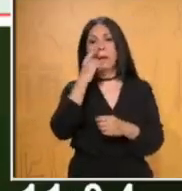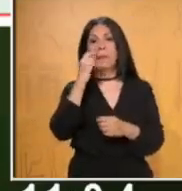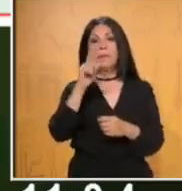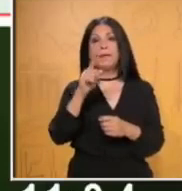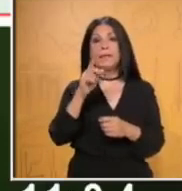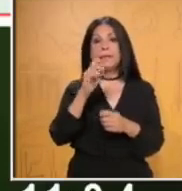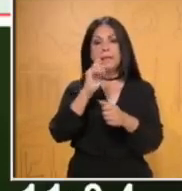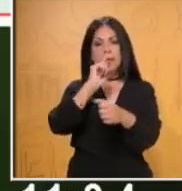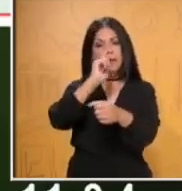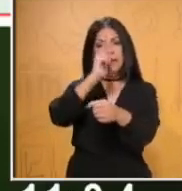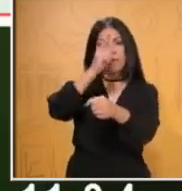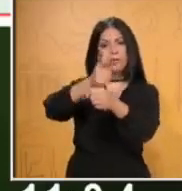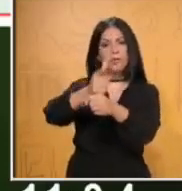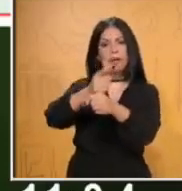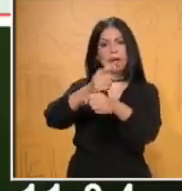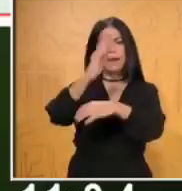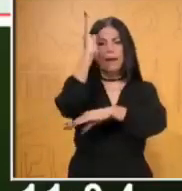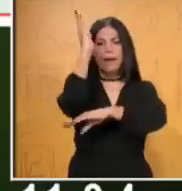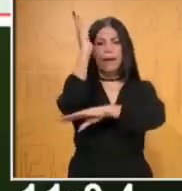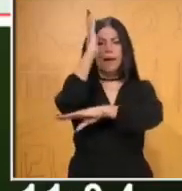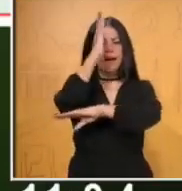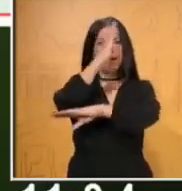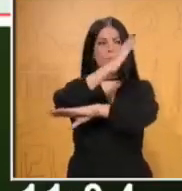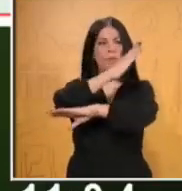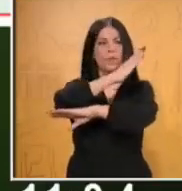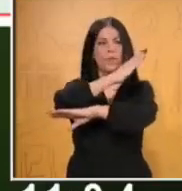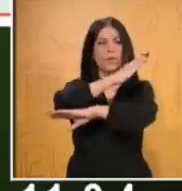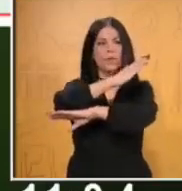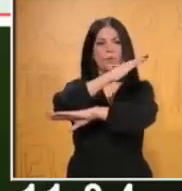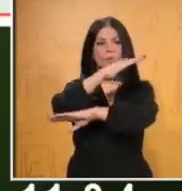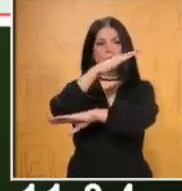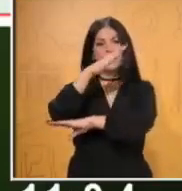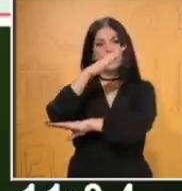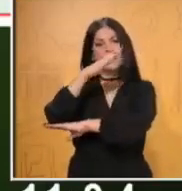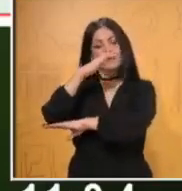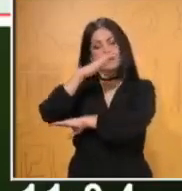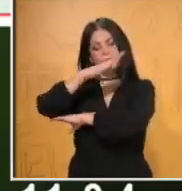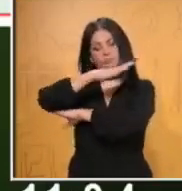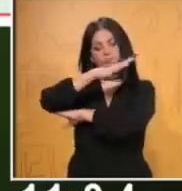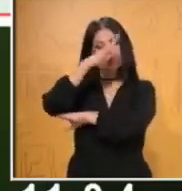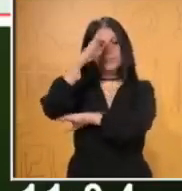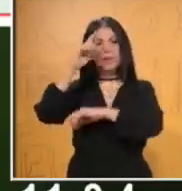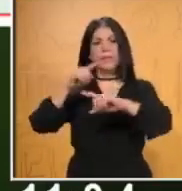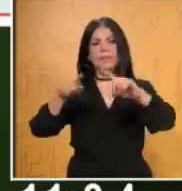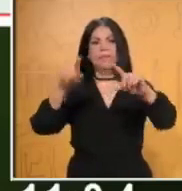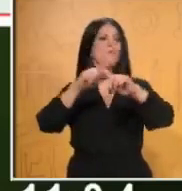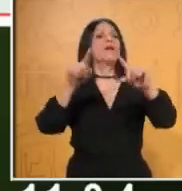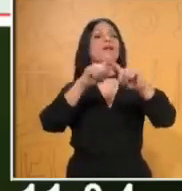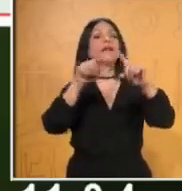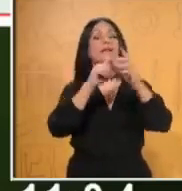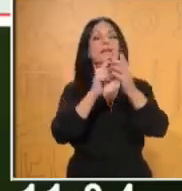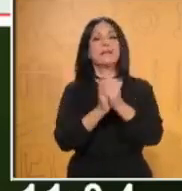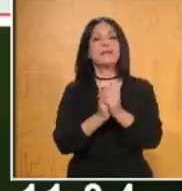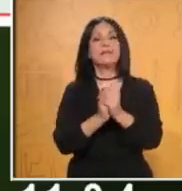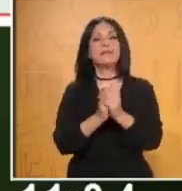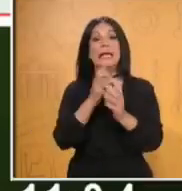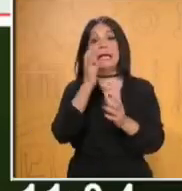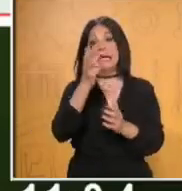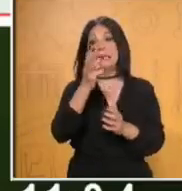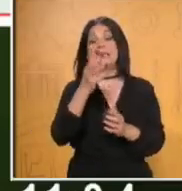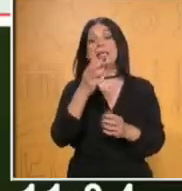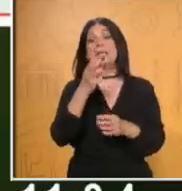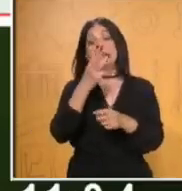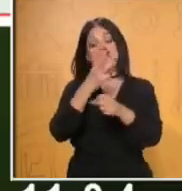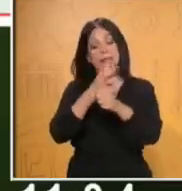dirección, obtención de ángulos de 90 y 45 grados a través del doblado de papel. Aunque este contenido es para tercero, también